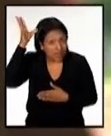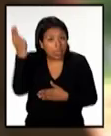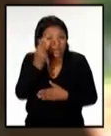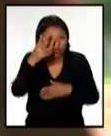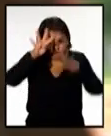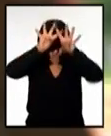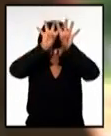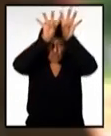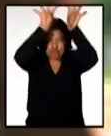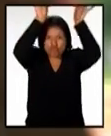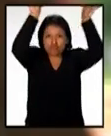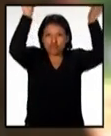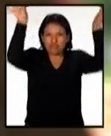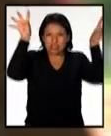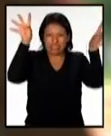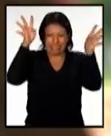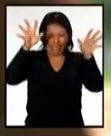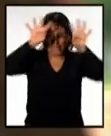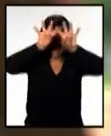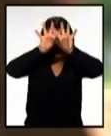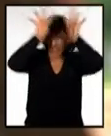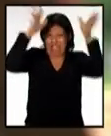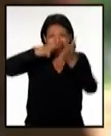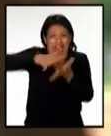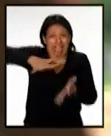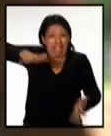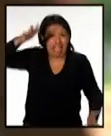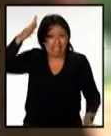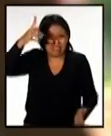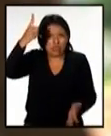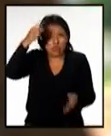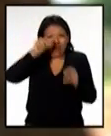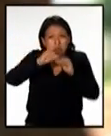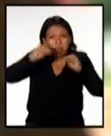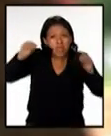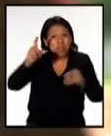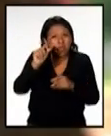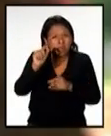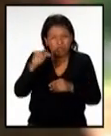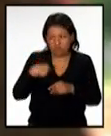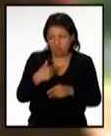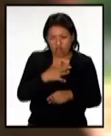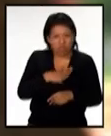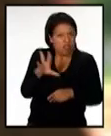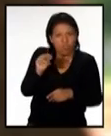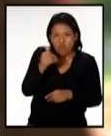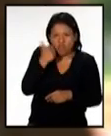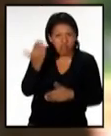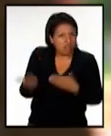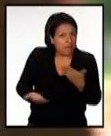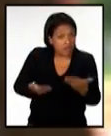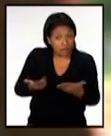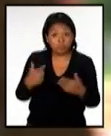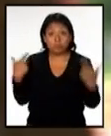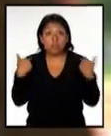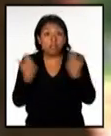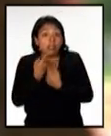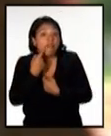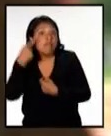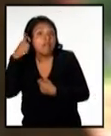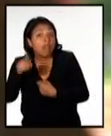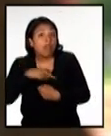un penacho de 1.20, y entonces no lo quise bailar, la maestra se quejó, se fue con la